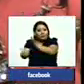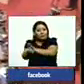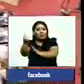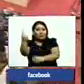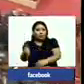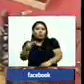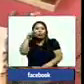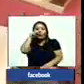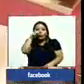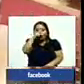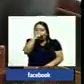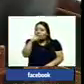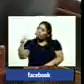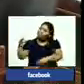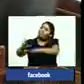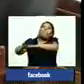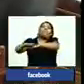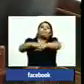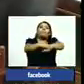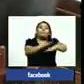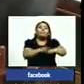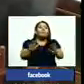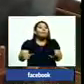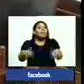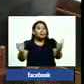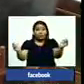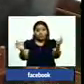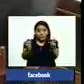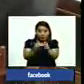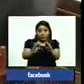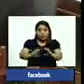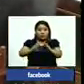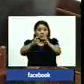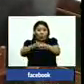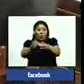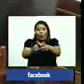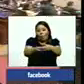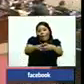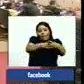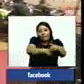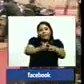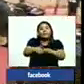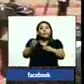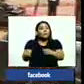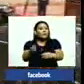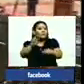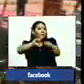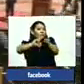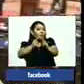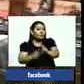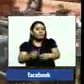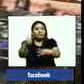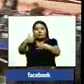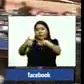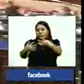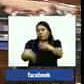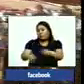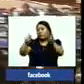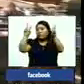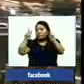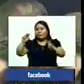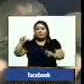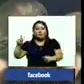Norman Quijano, convocar con urgencia y se retome una comisión ad hoc para que estudie una nueva reforma al sistema previsional.